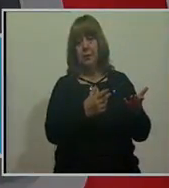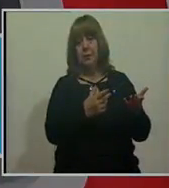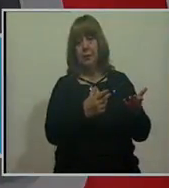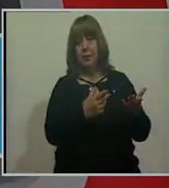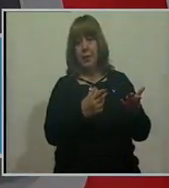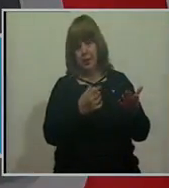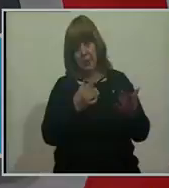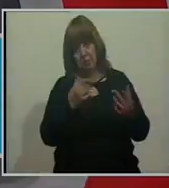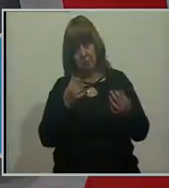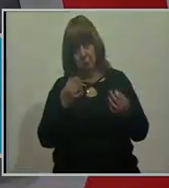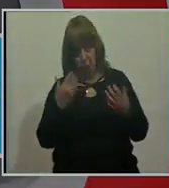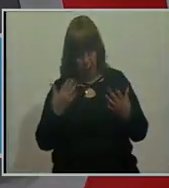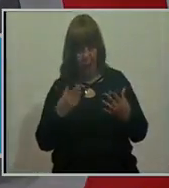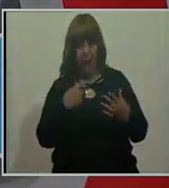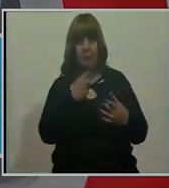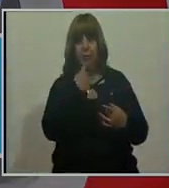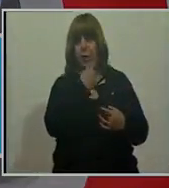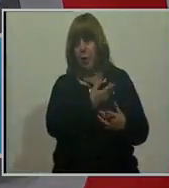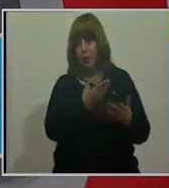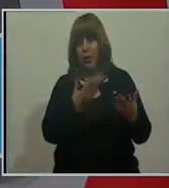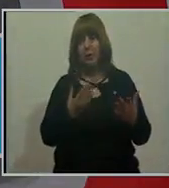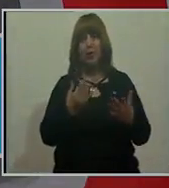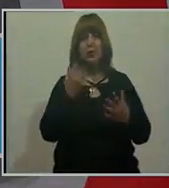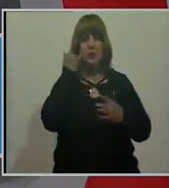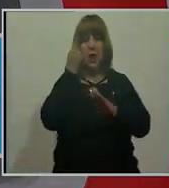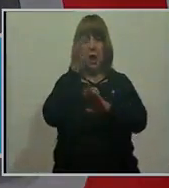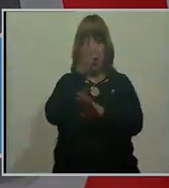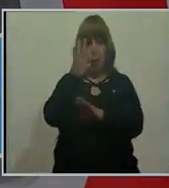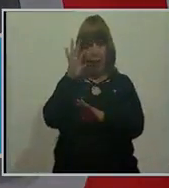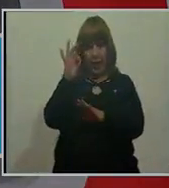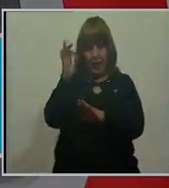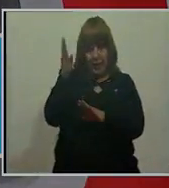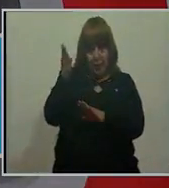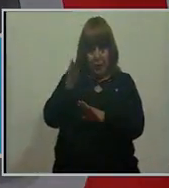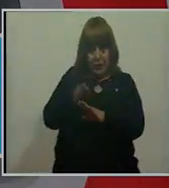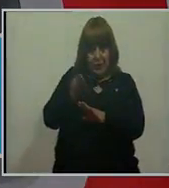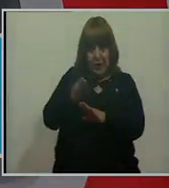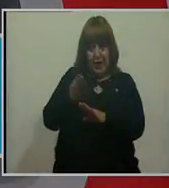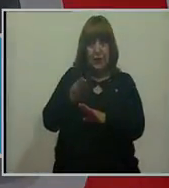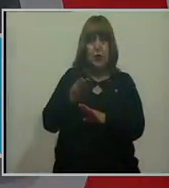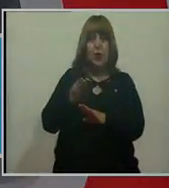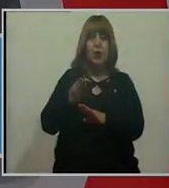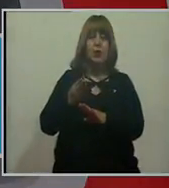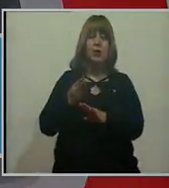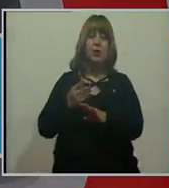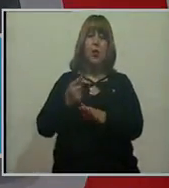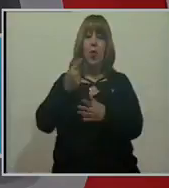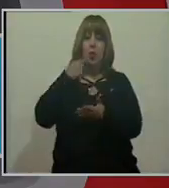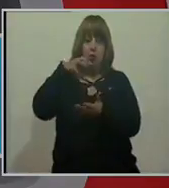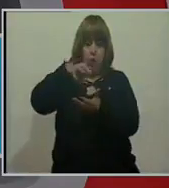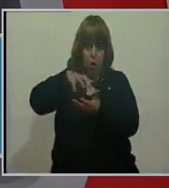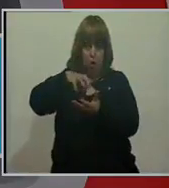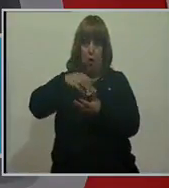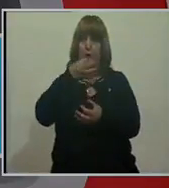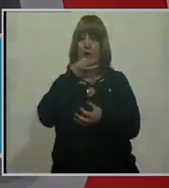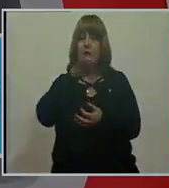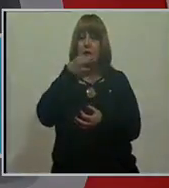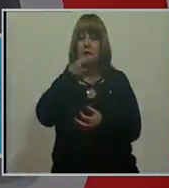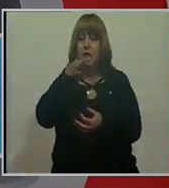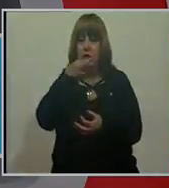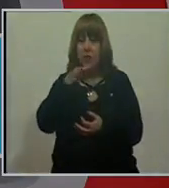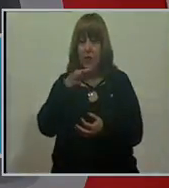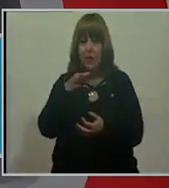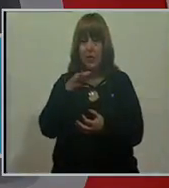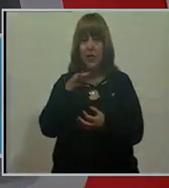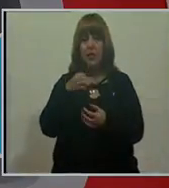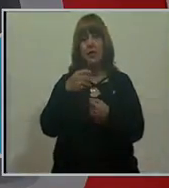desde la UCRA nos explicaban ayer que el 40% de productos que vende en el día un kiosco promedio, uh-huh. el 40%